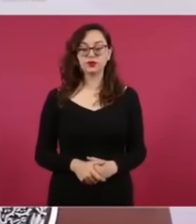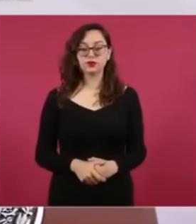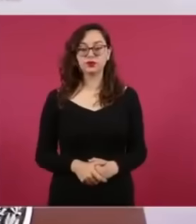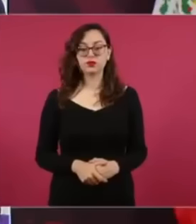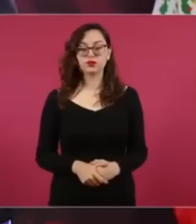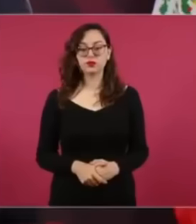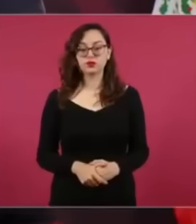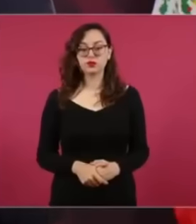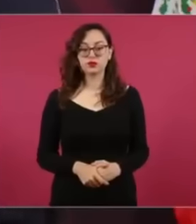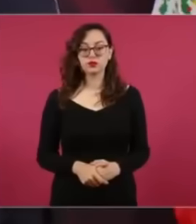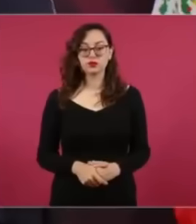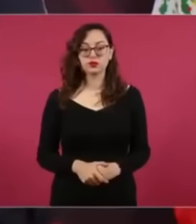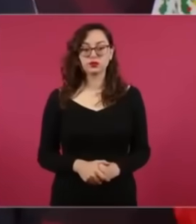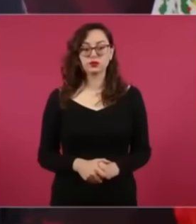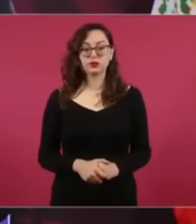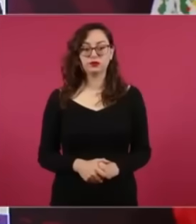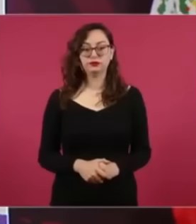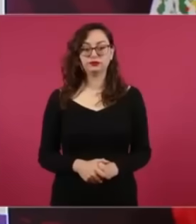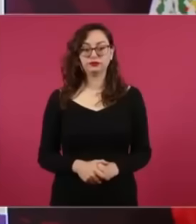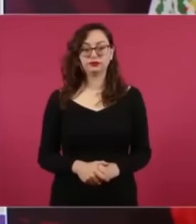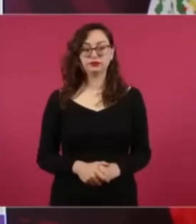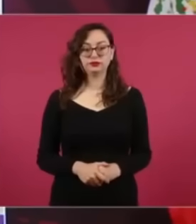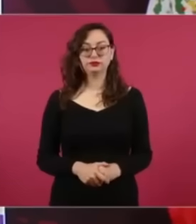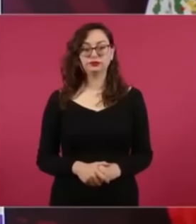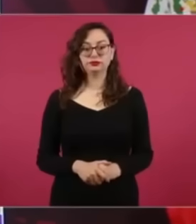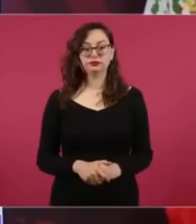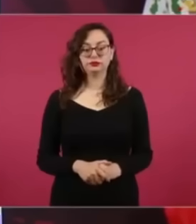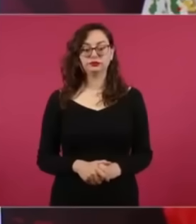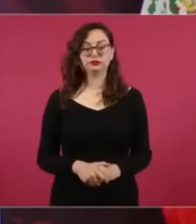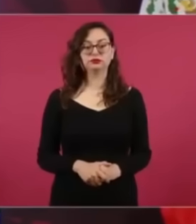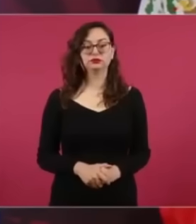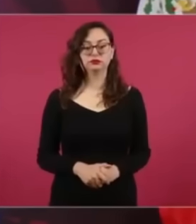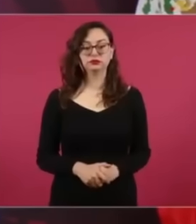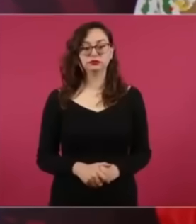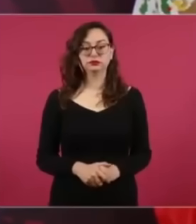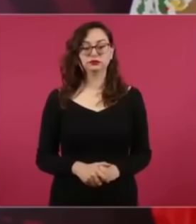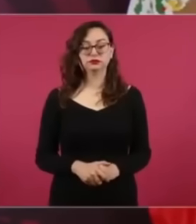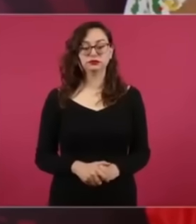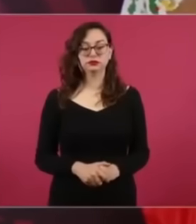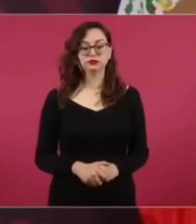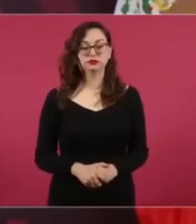Aquí es donde queda demostrado aquello de que